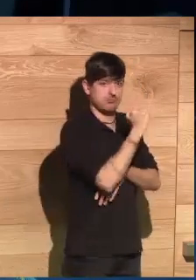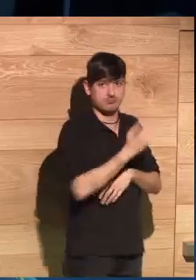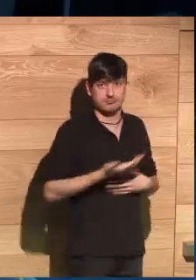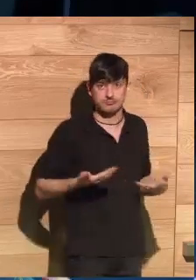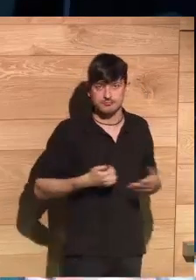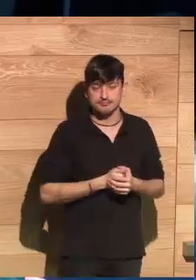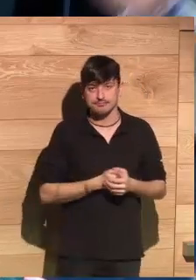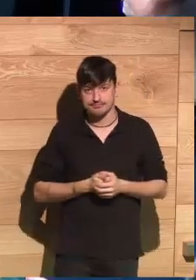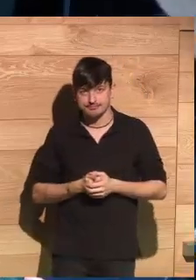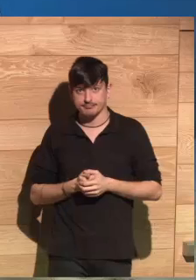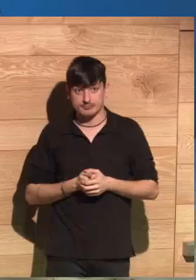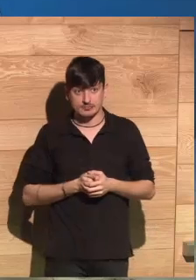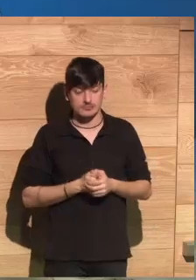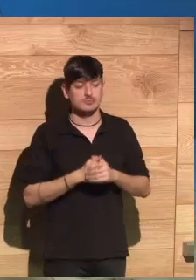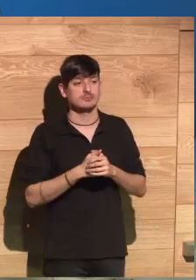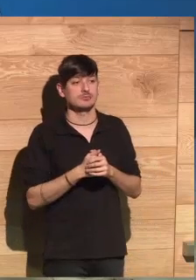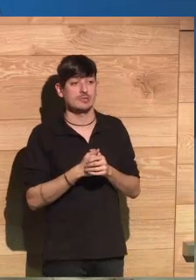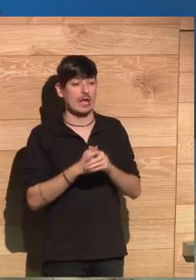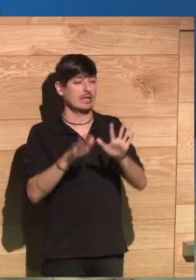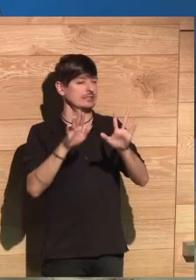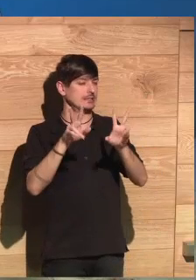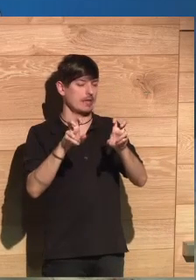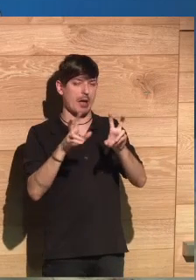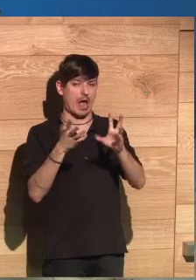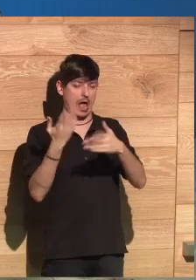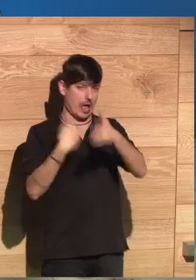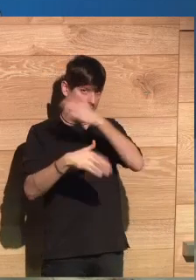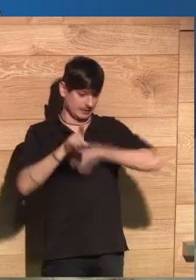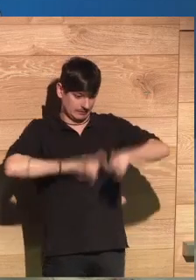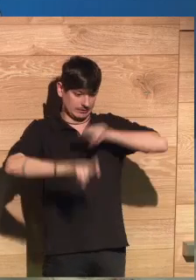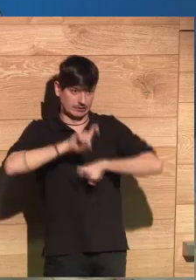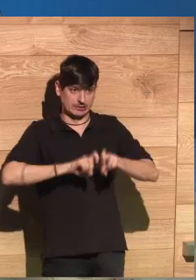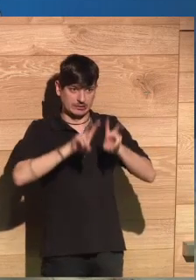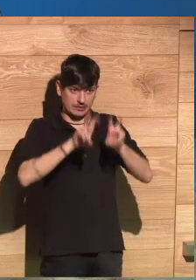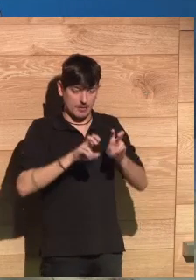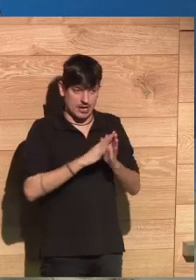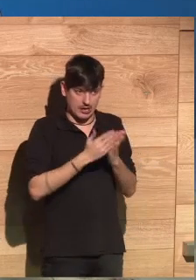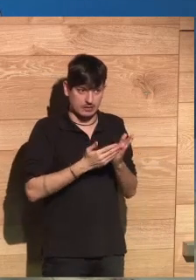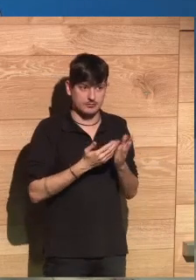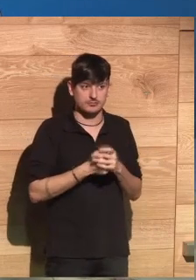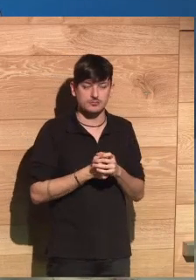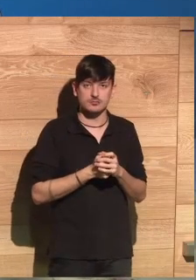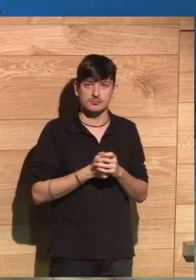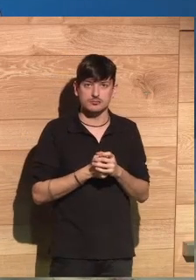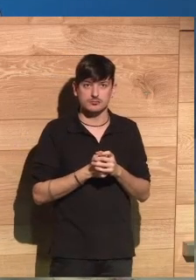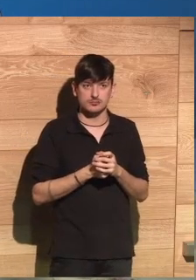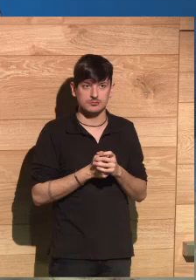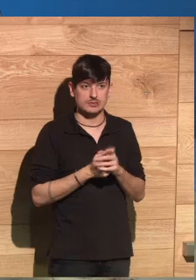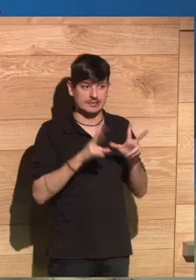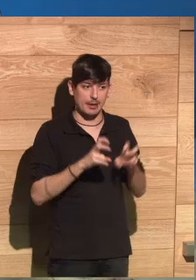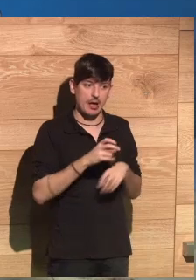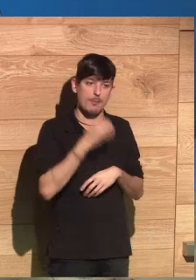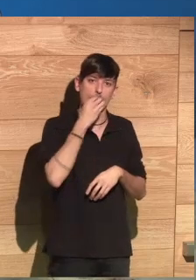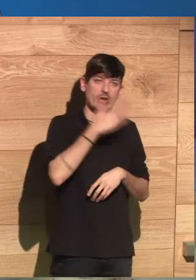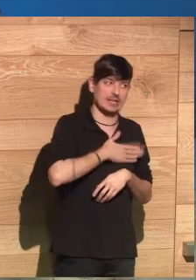criminal. Volviendo al tema que avanzábamos antes, el tema de esta dicotomía o esta dialéctica entre la crueldad